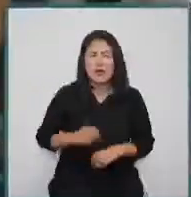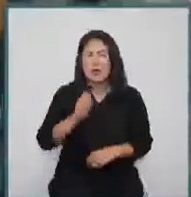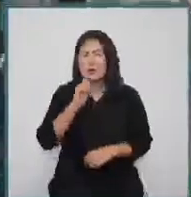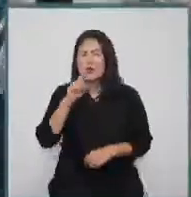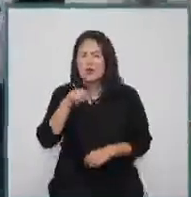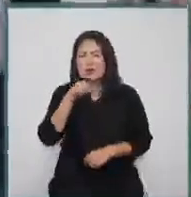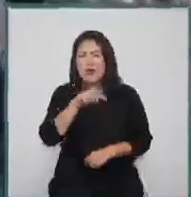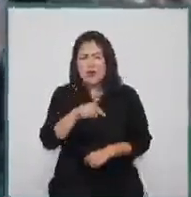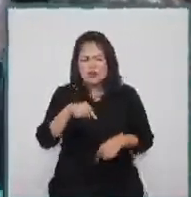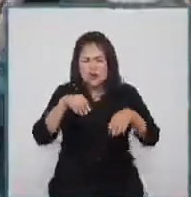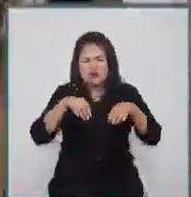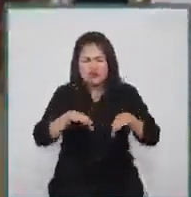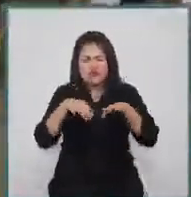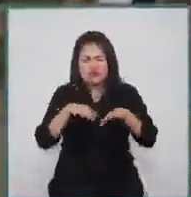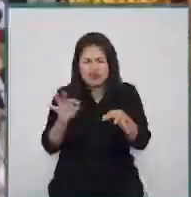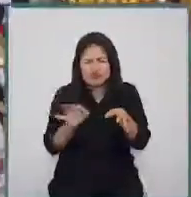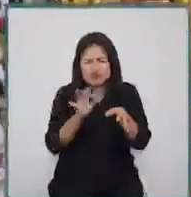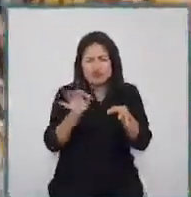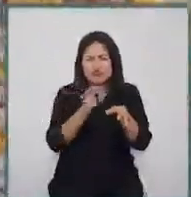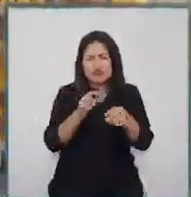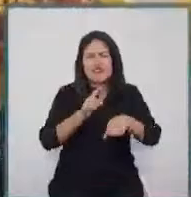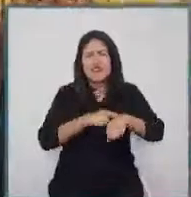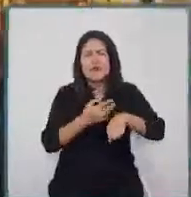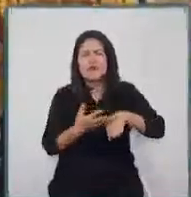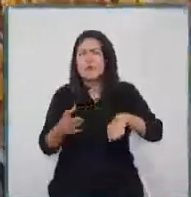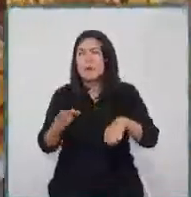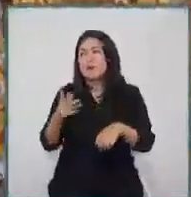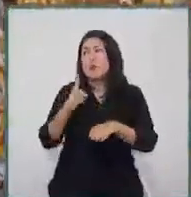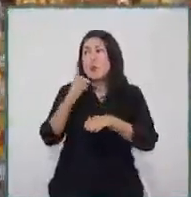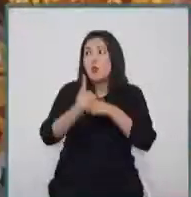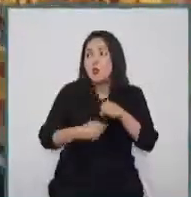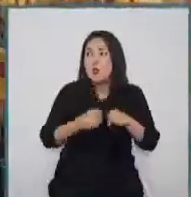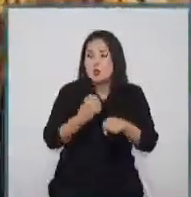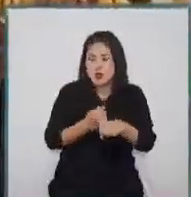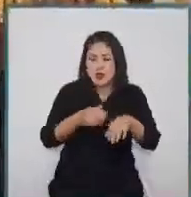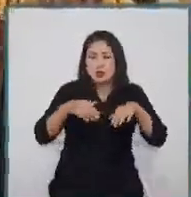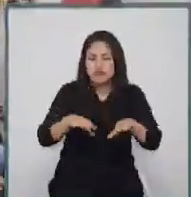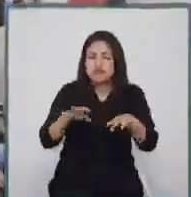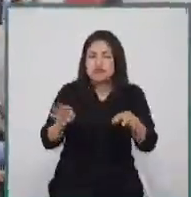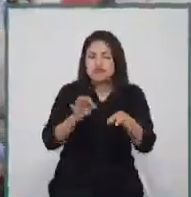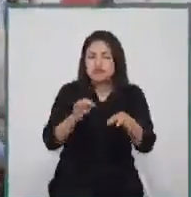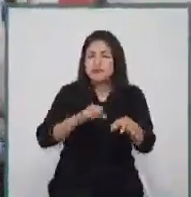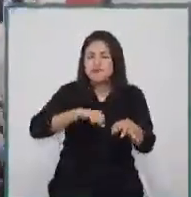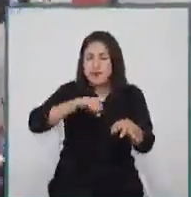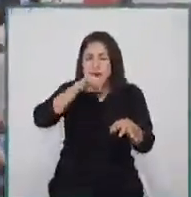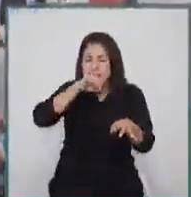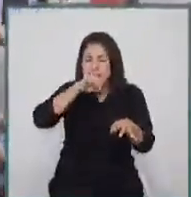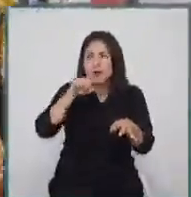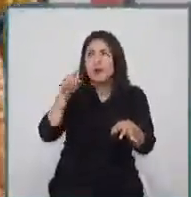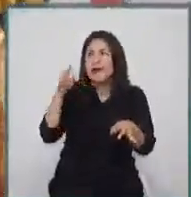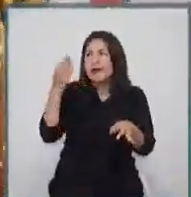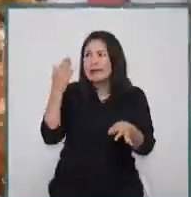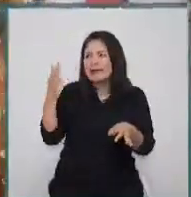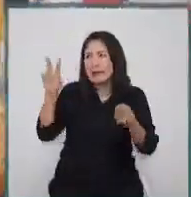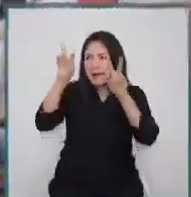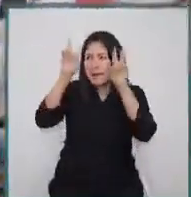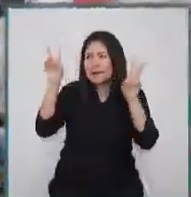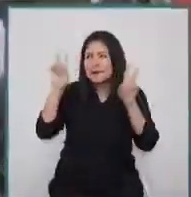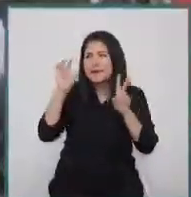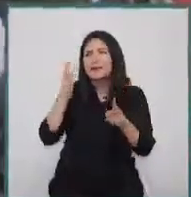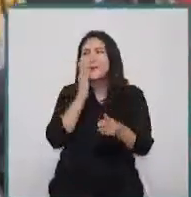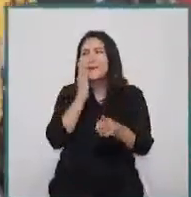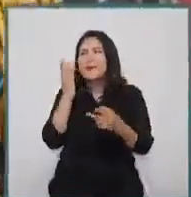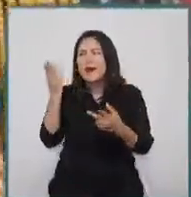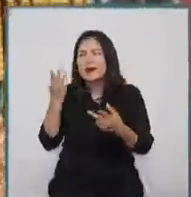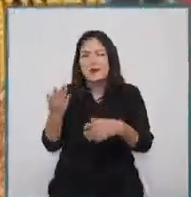Más o menos, ¿cuánto ha demorado fabricar un traje completo? Casi un año, ¿no?, de preparación. Y lo hacemos con mucha devoción por nuestra mamita de Candelaria.